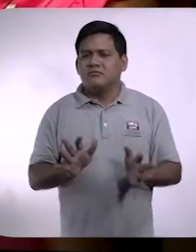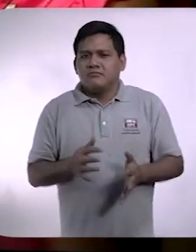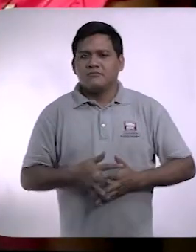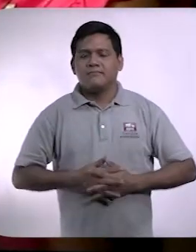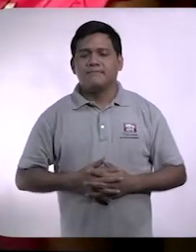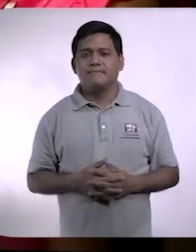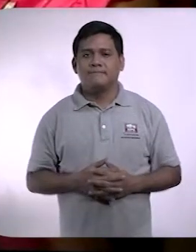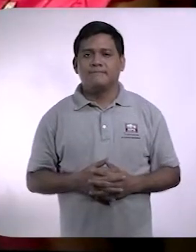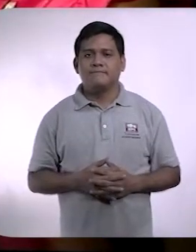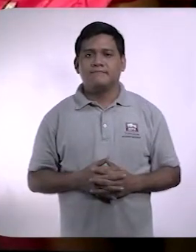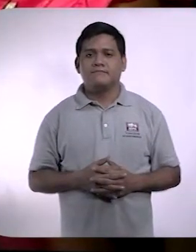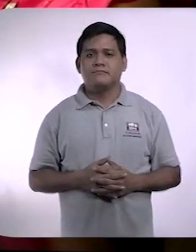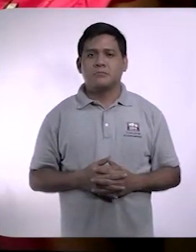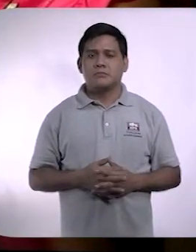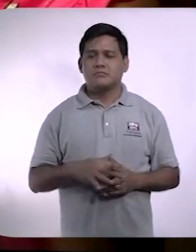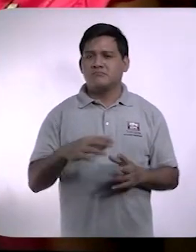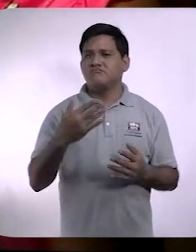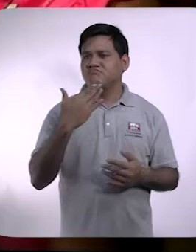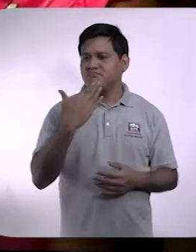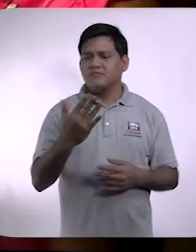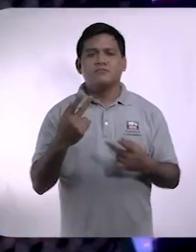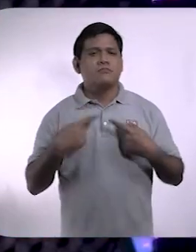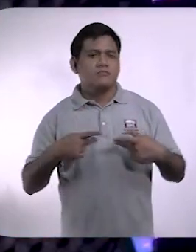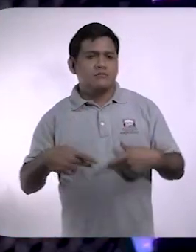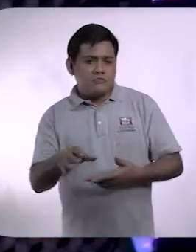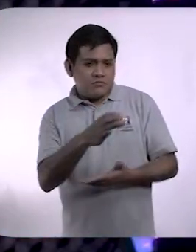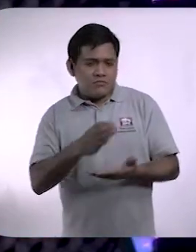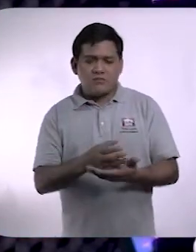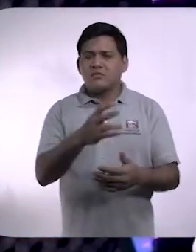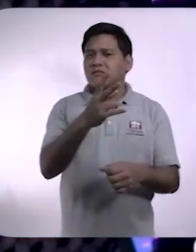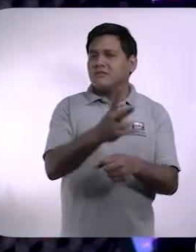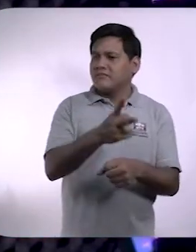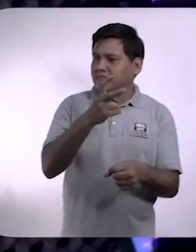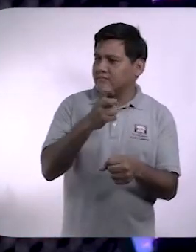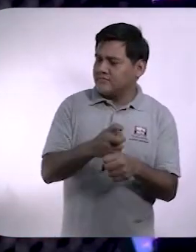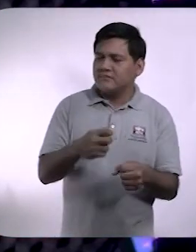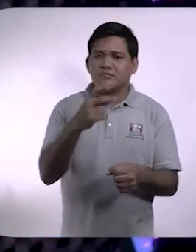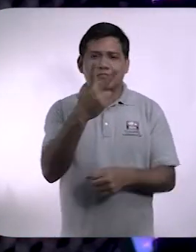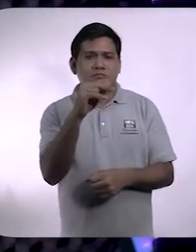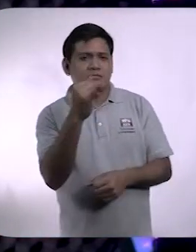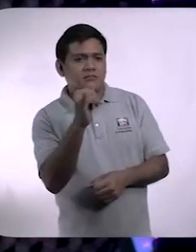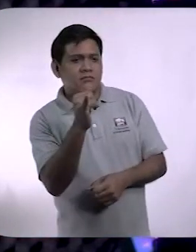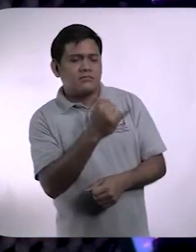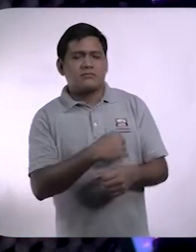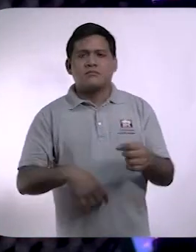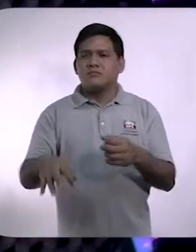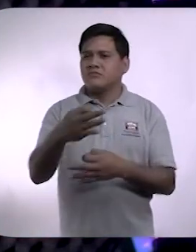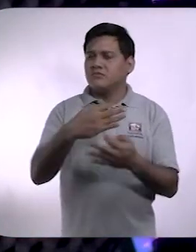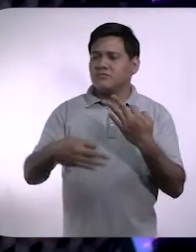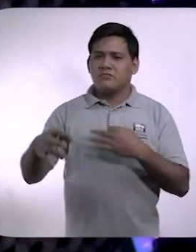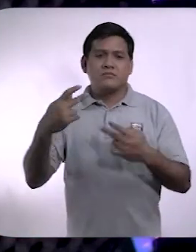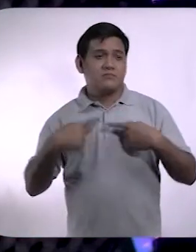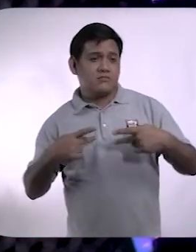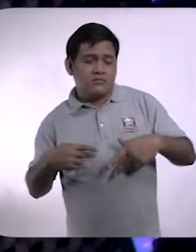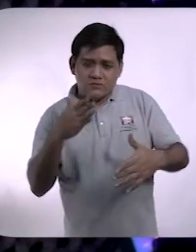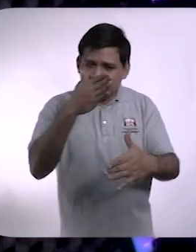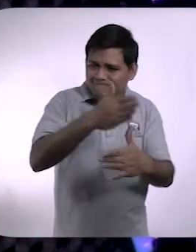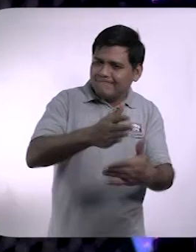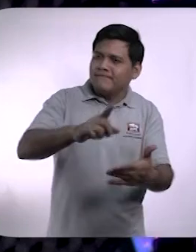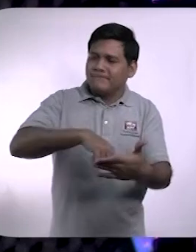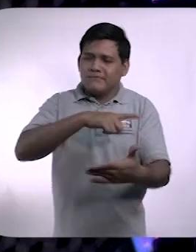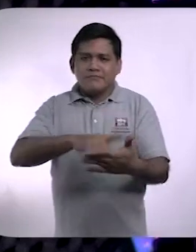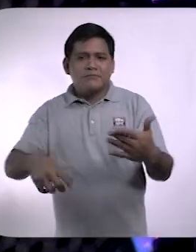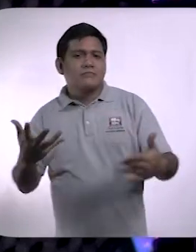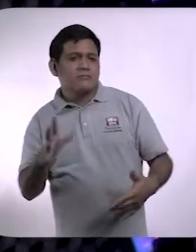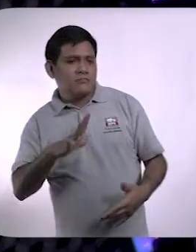calma. Pues muy bien, ciudadanía, está hecha la invitación para que este 2 de junio todos vayamos a votar. Tenemos una